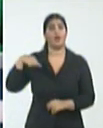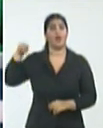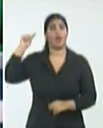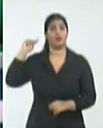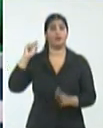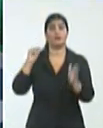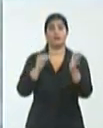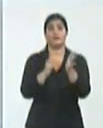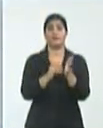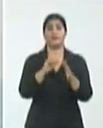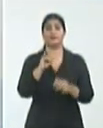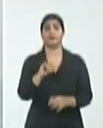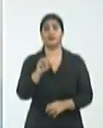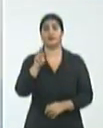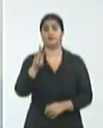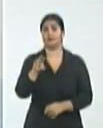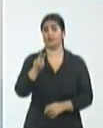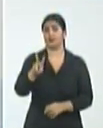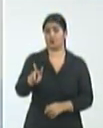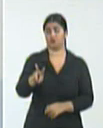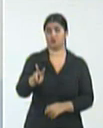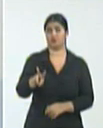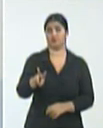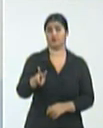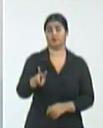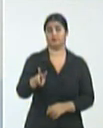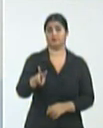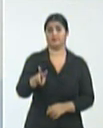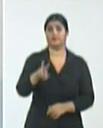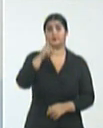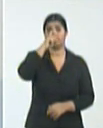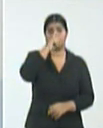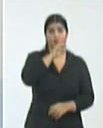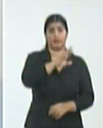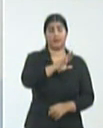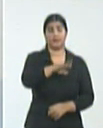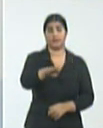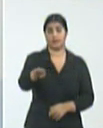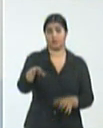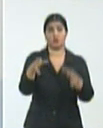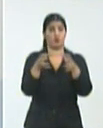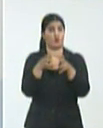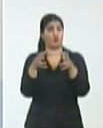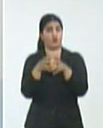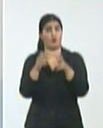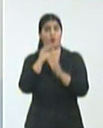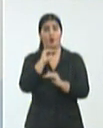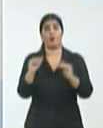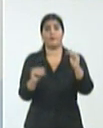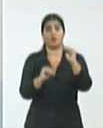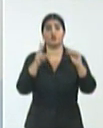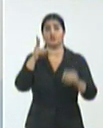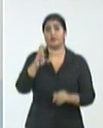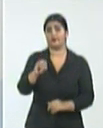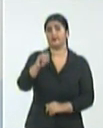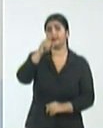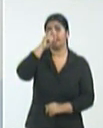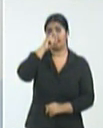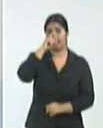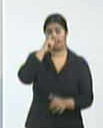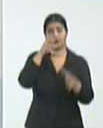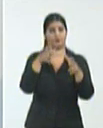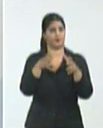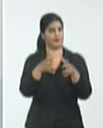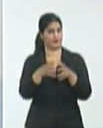1.632 pacientes de los diagnosticados en Cuba, el 18,4%, con menos de 20 años de